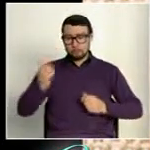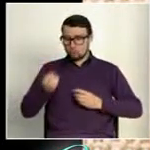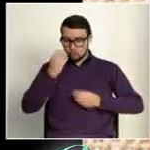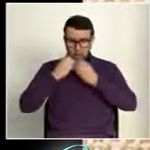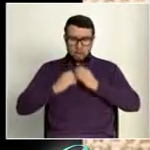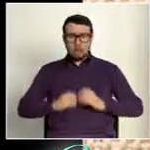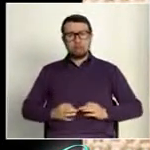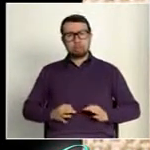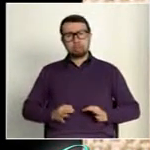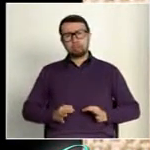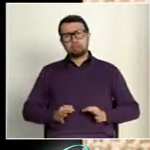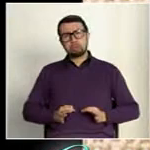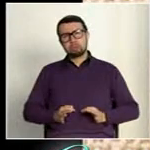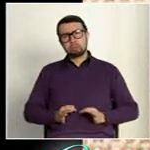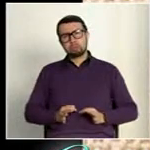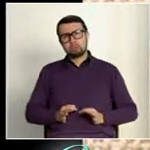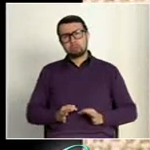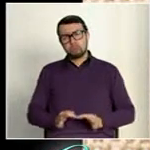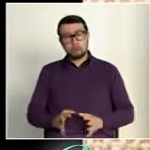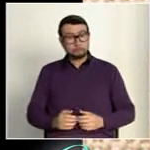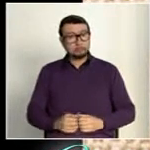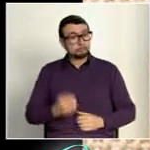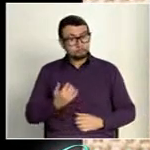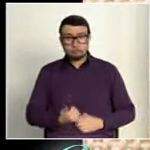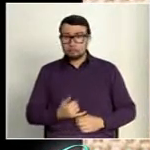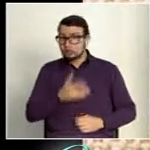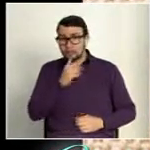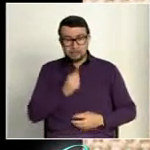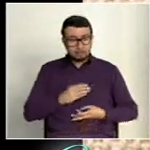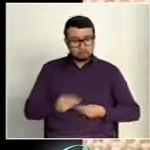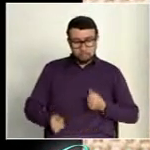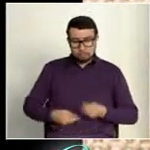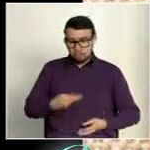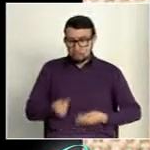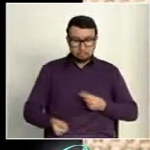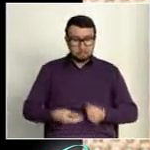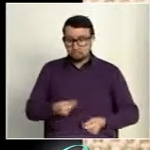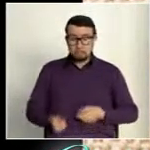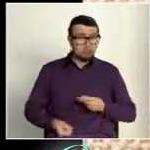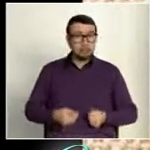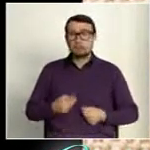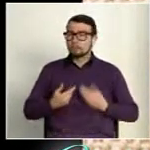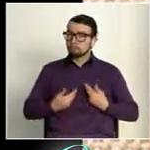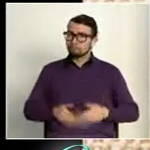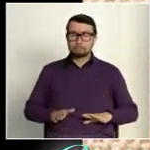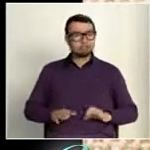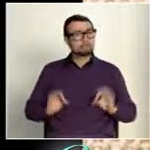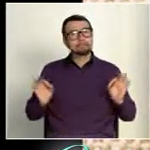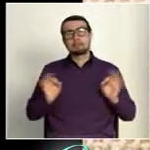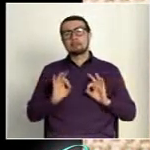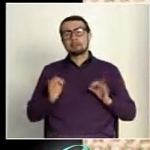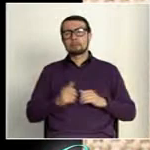personas que tienen metabolismo muy lento y ellos no pueden digerir suficientemente rápido alimentos y hacen